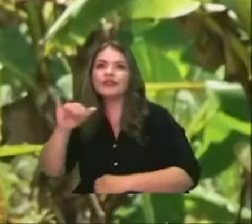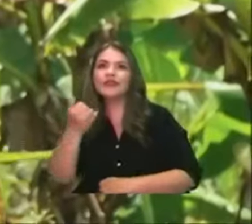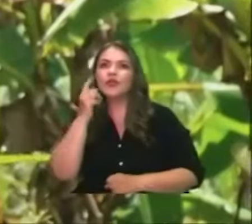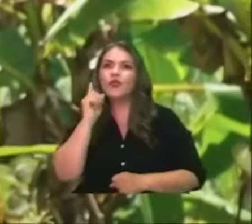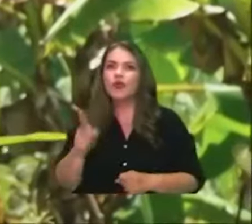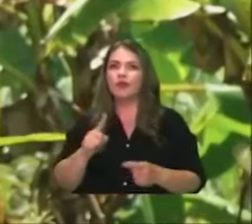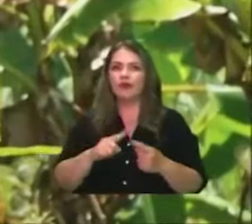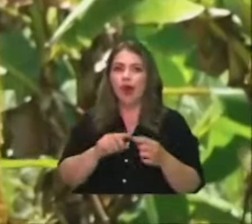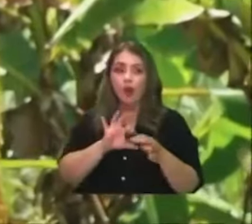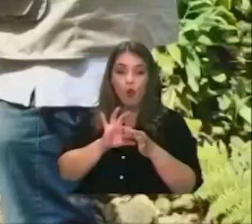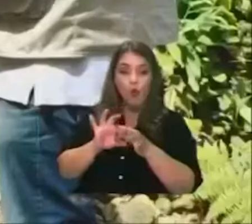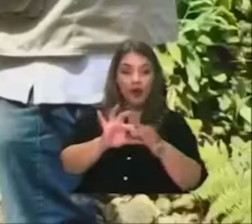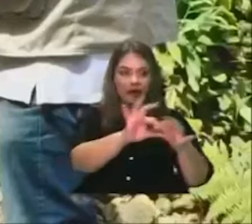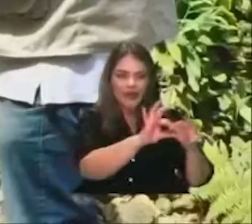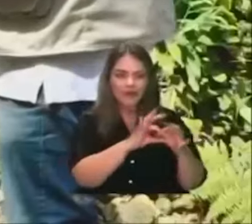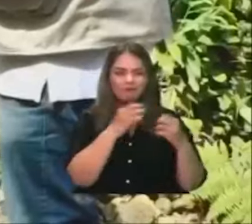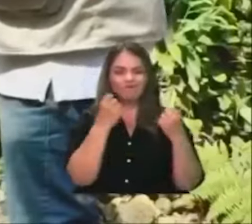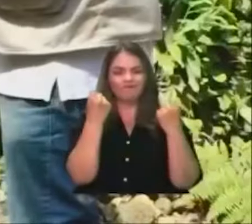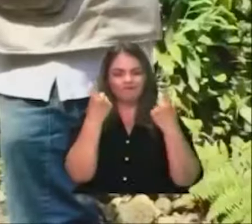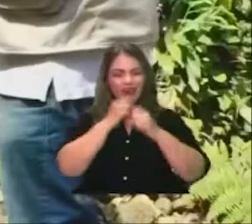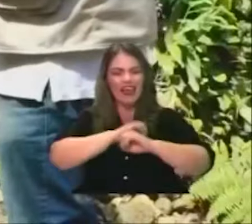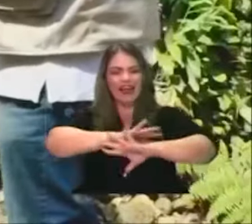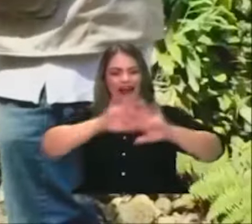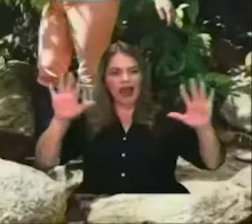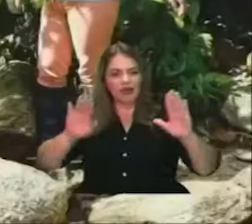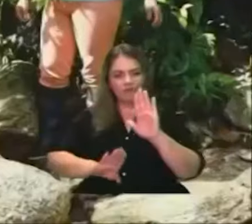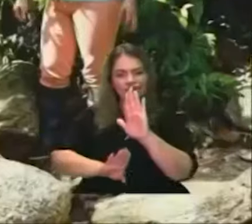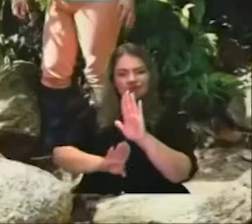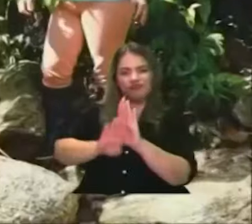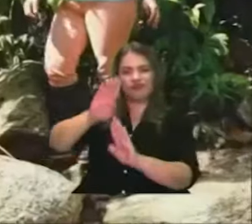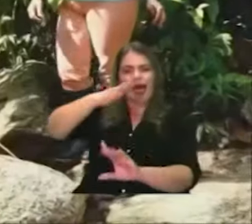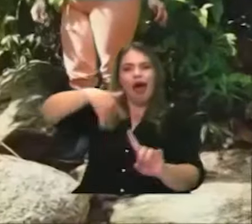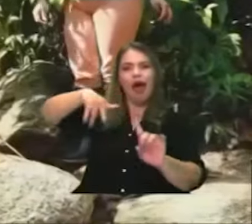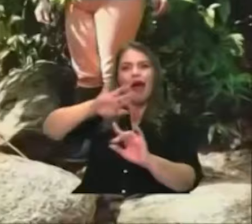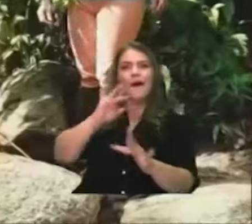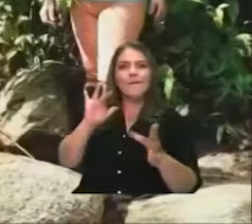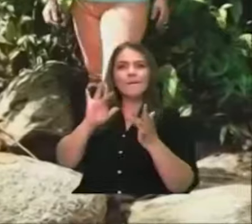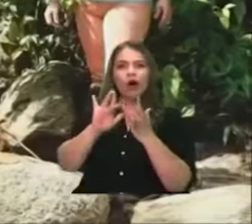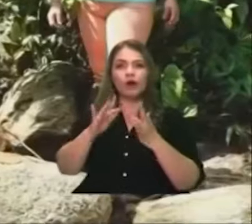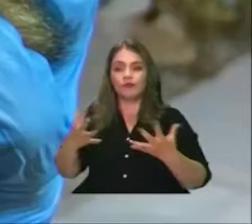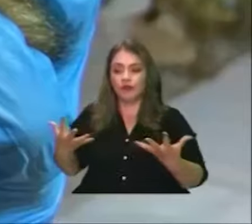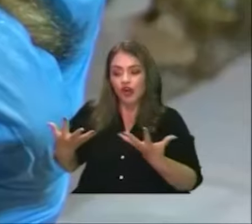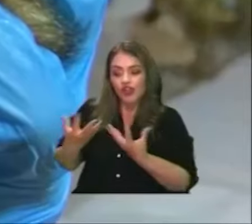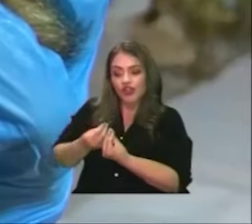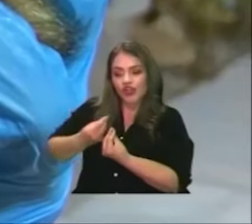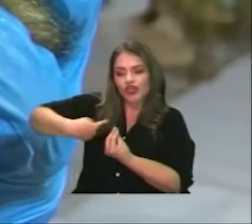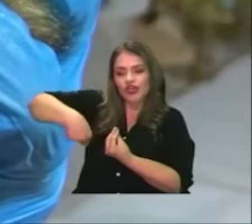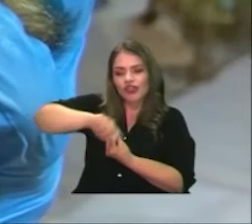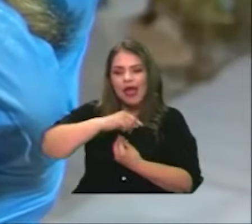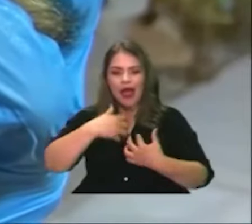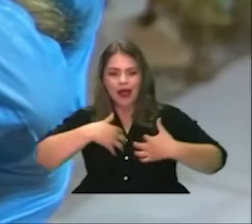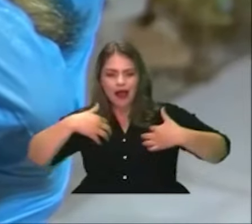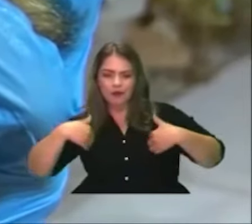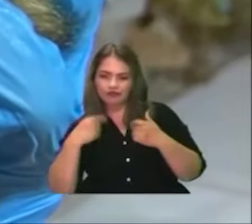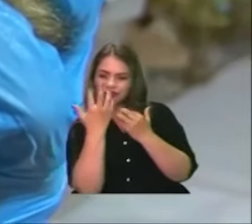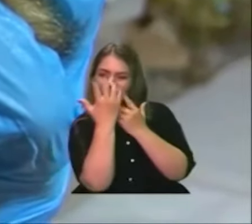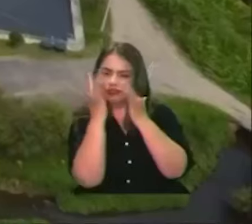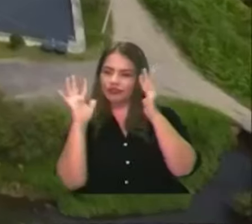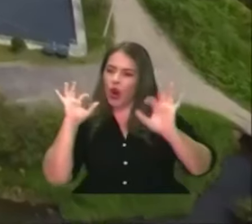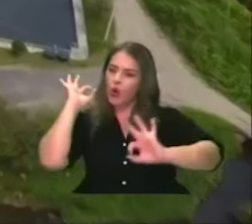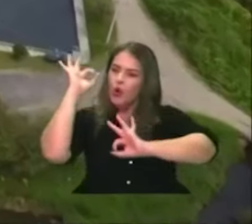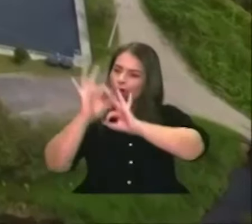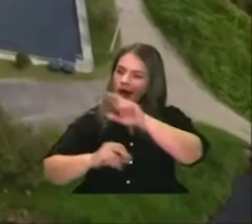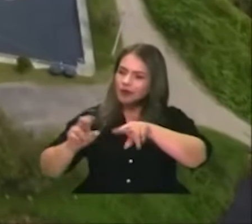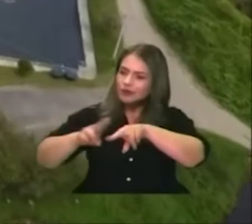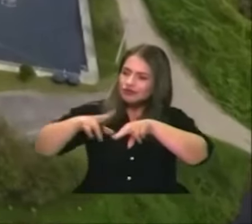porque entendimos que solo así, juntos, logramos construir el desarrollo sostenible. Somos protección de la